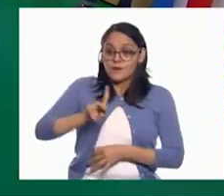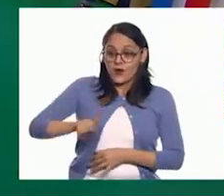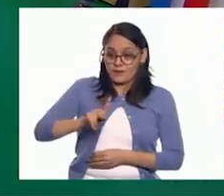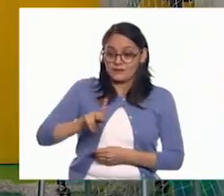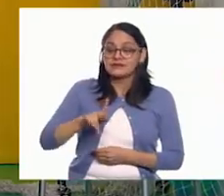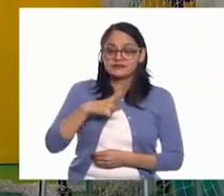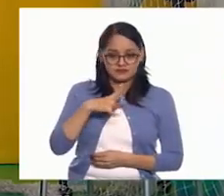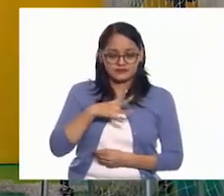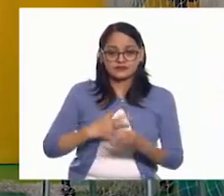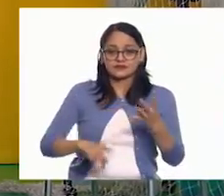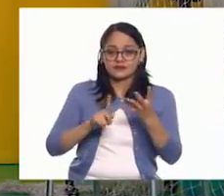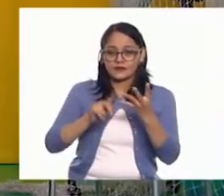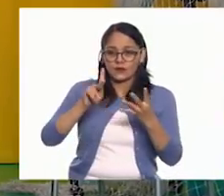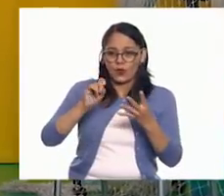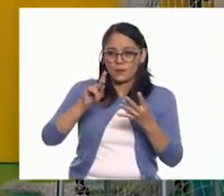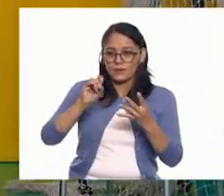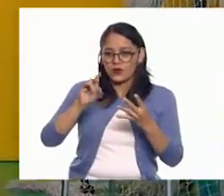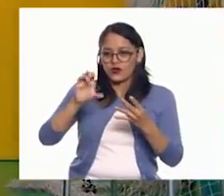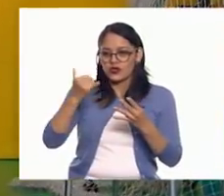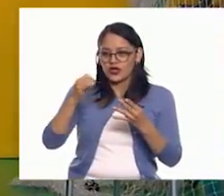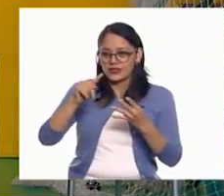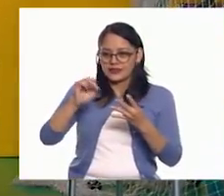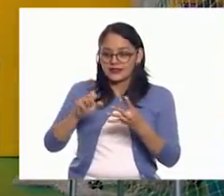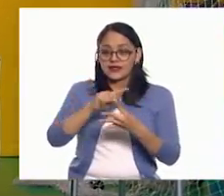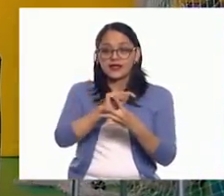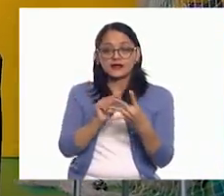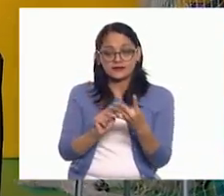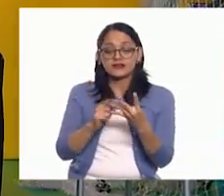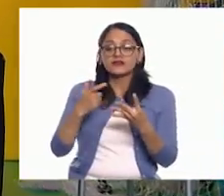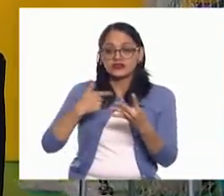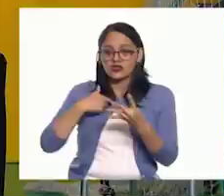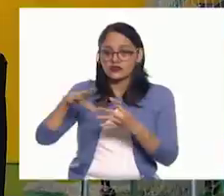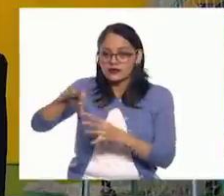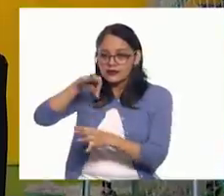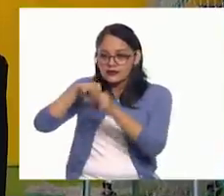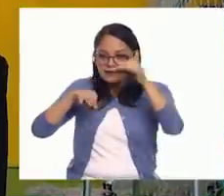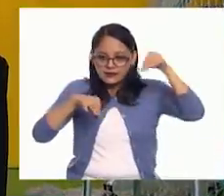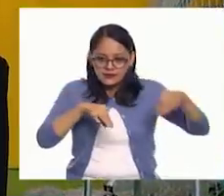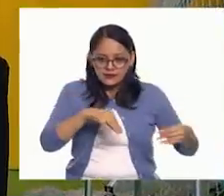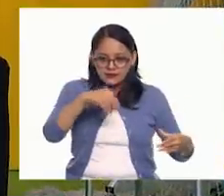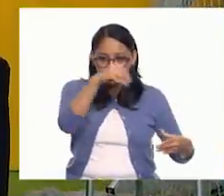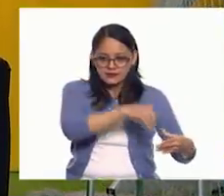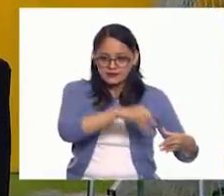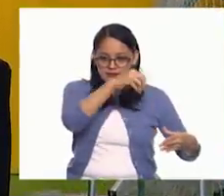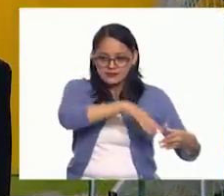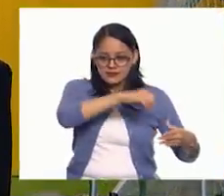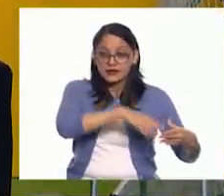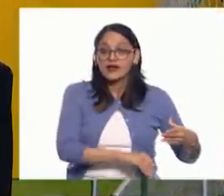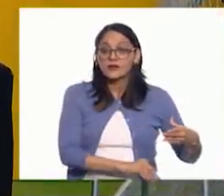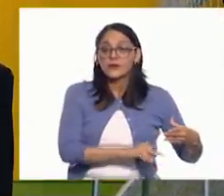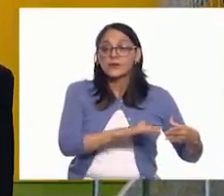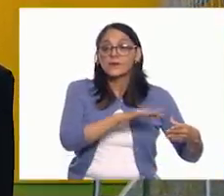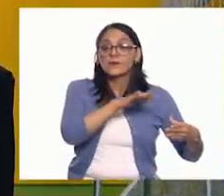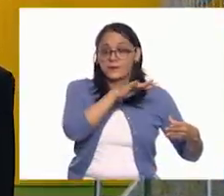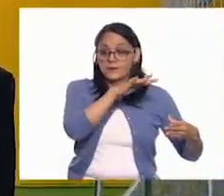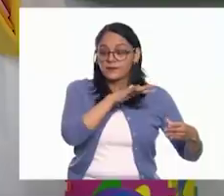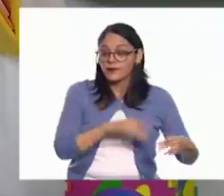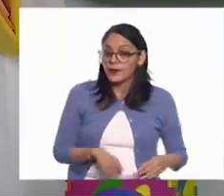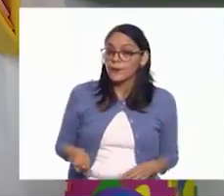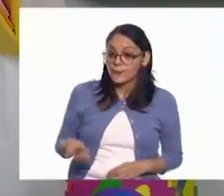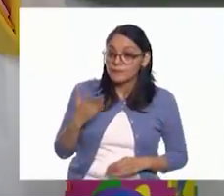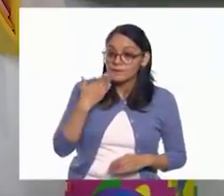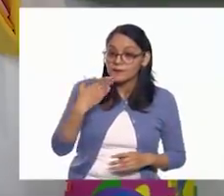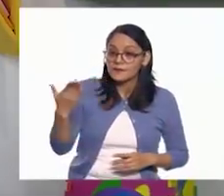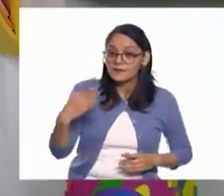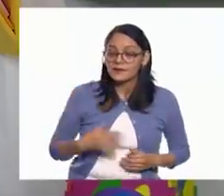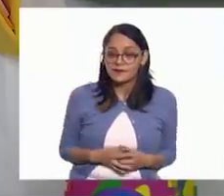Un cuatete, un popoyote, y los iba aglutinando. O sea, ¿los iba aumentando? Así es. Muy bien.